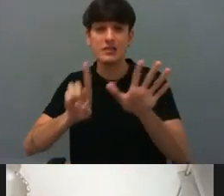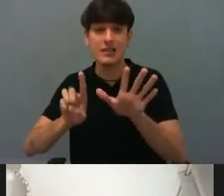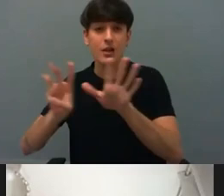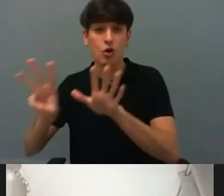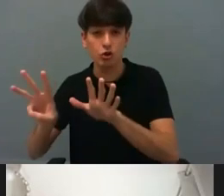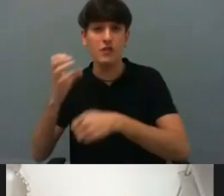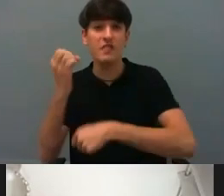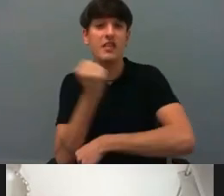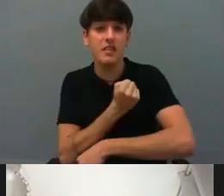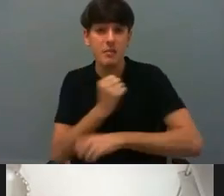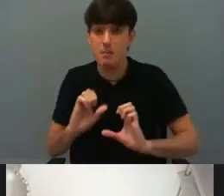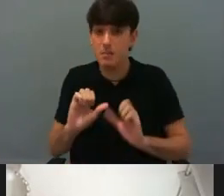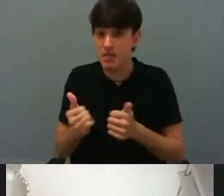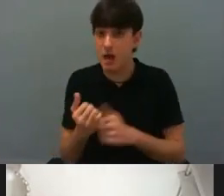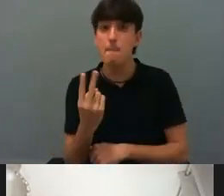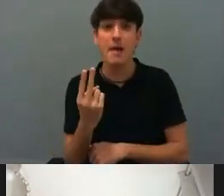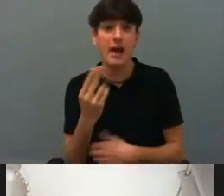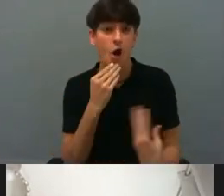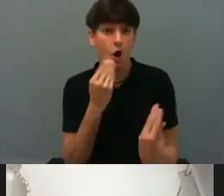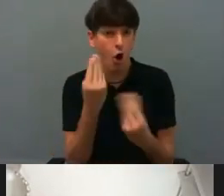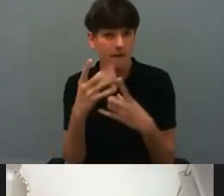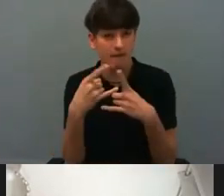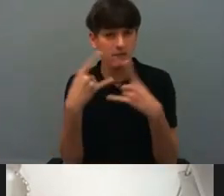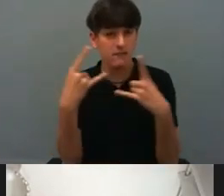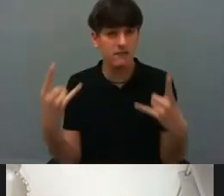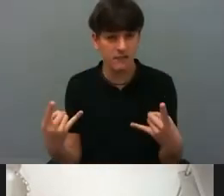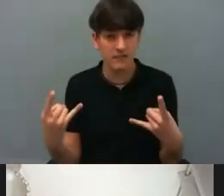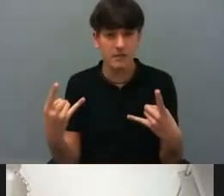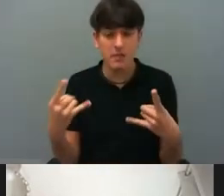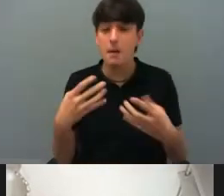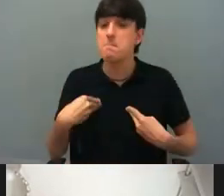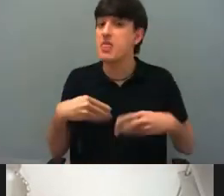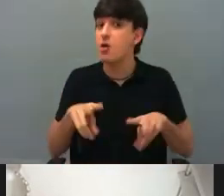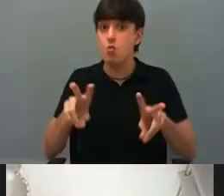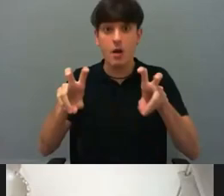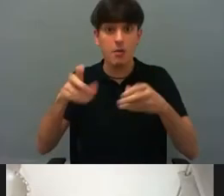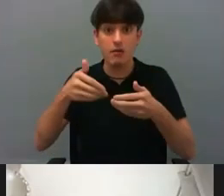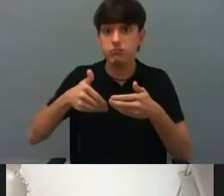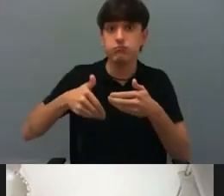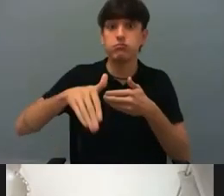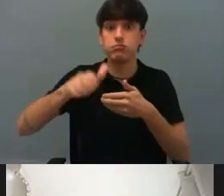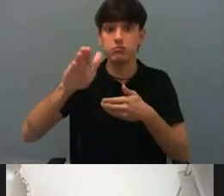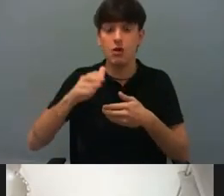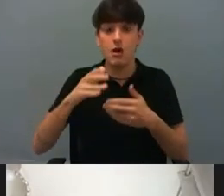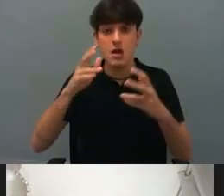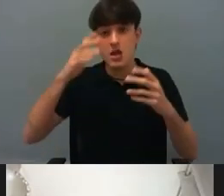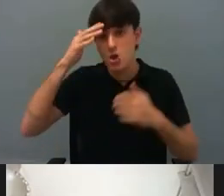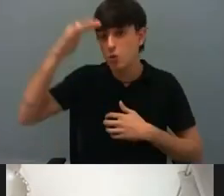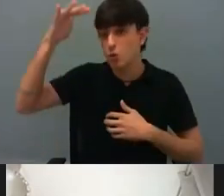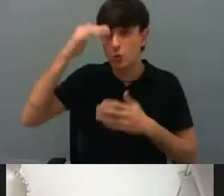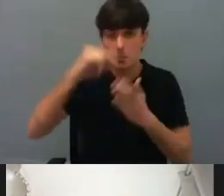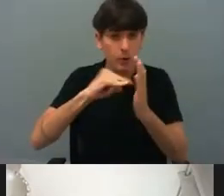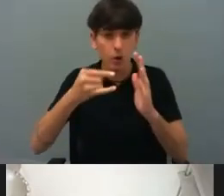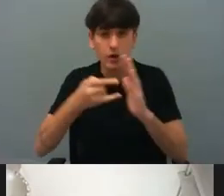1978. Una pareja joven, muy enamorados, con una nueva vida por delante, llena de ilusiones y